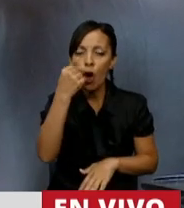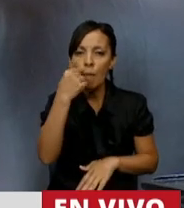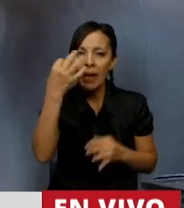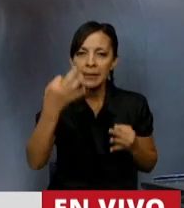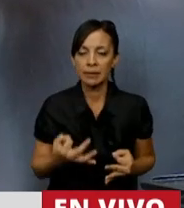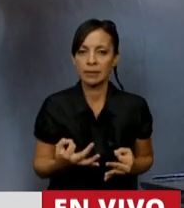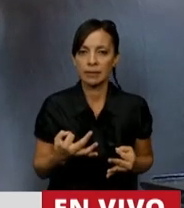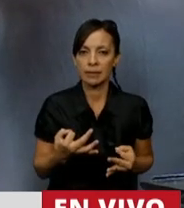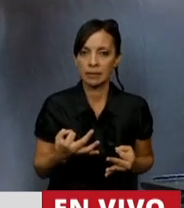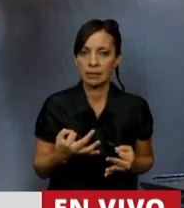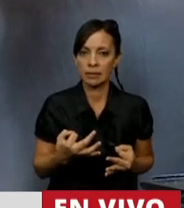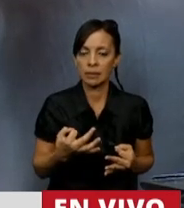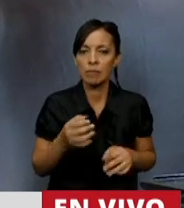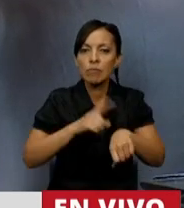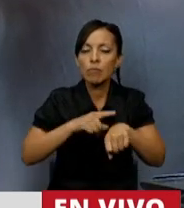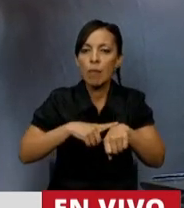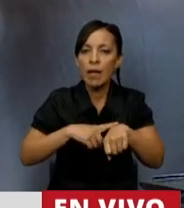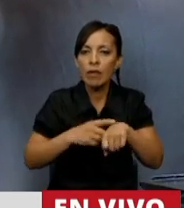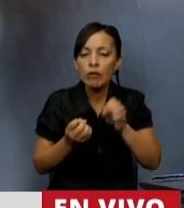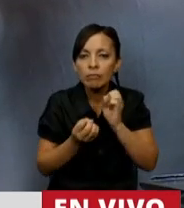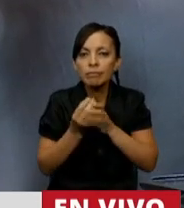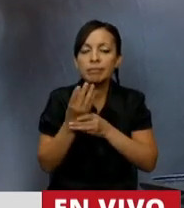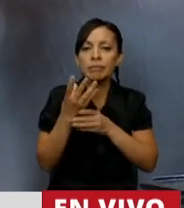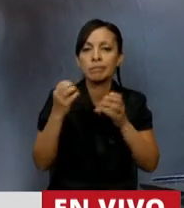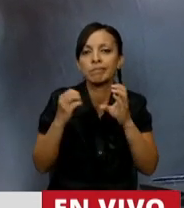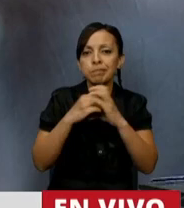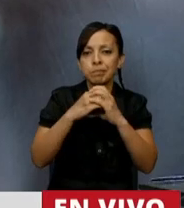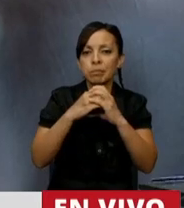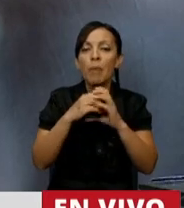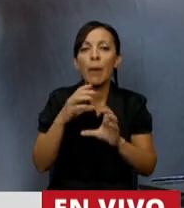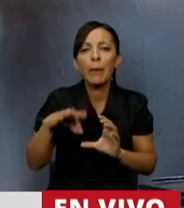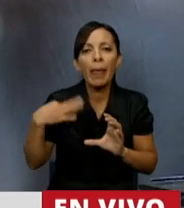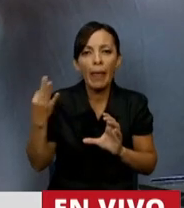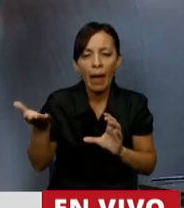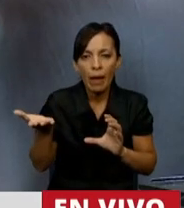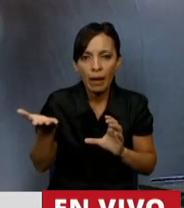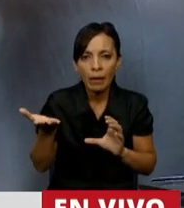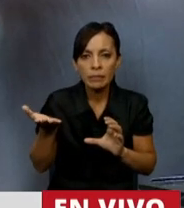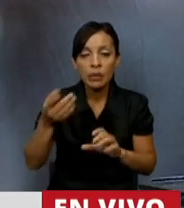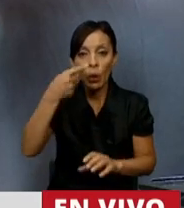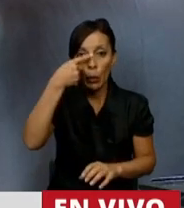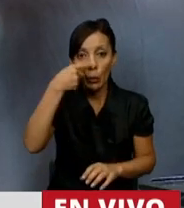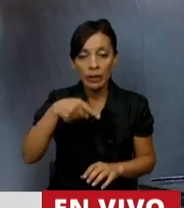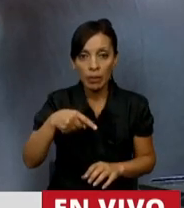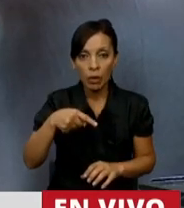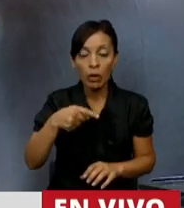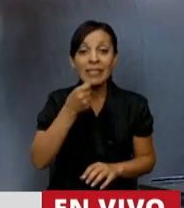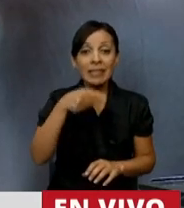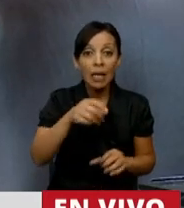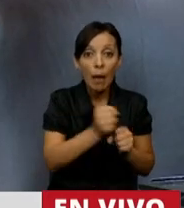hombres en la concepción, en la creación de una nueva vida. Por último, quiero decir que si esto se